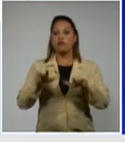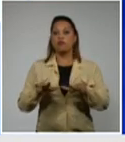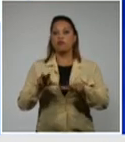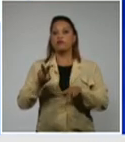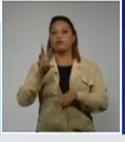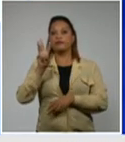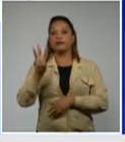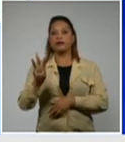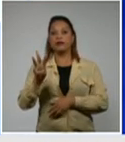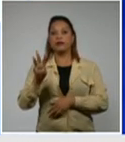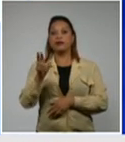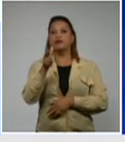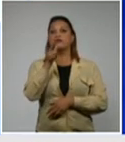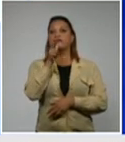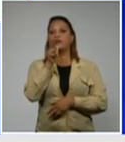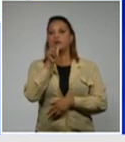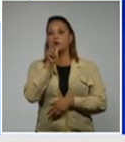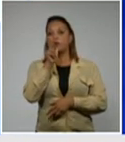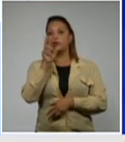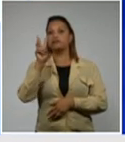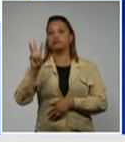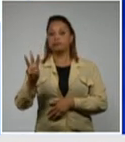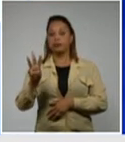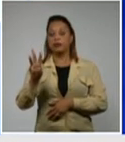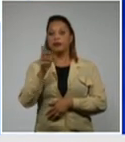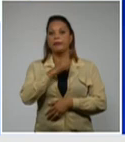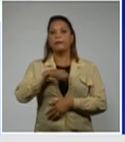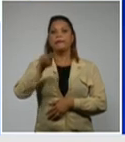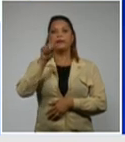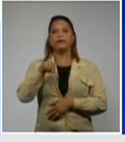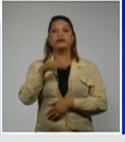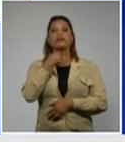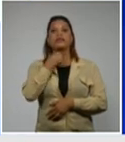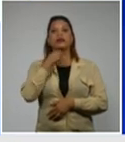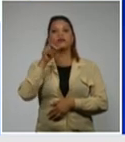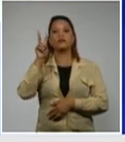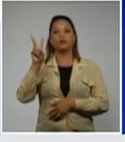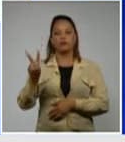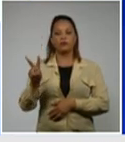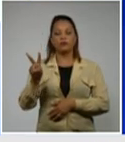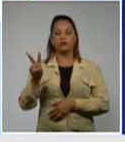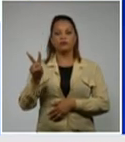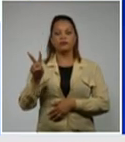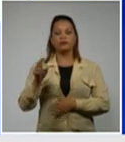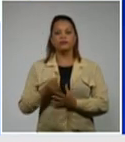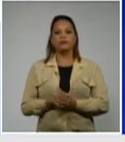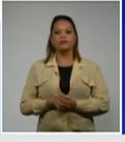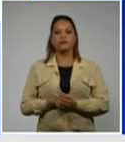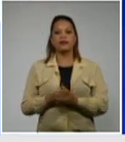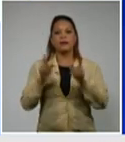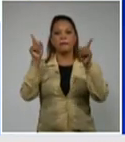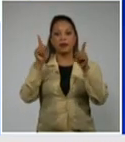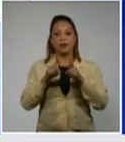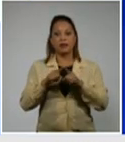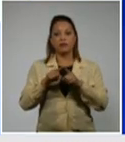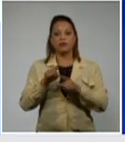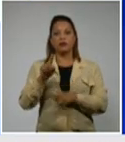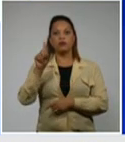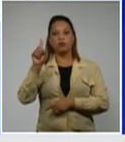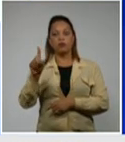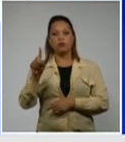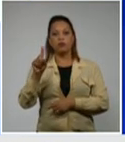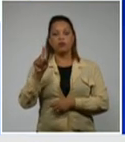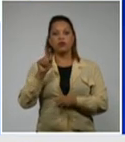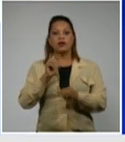y Ciro Redondo con 3 cada uno, 1 de enero con 2 y Venezuela y Chambas con 1 cada